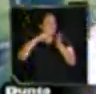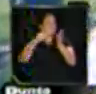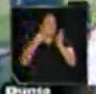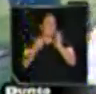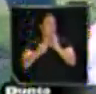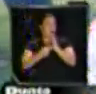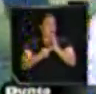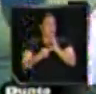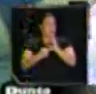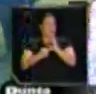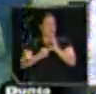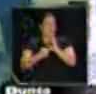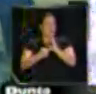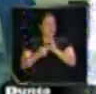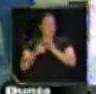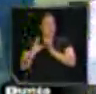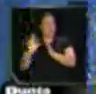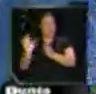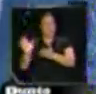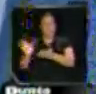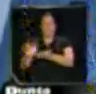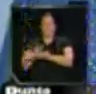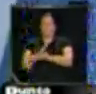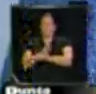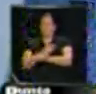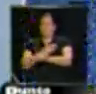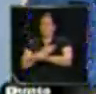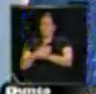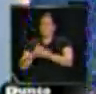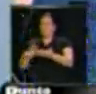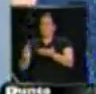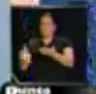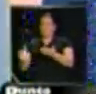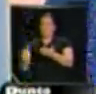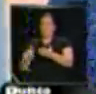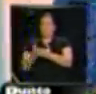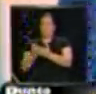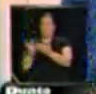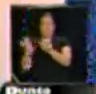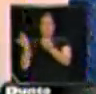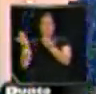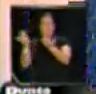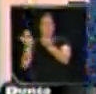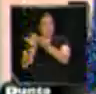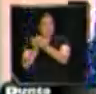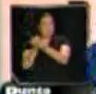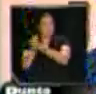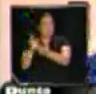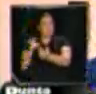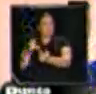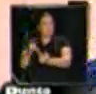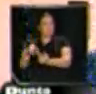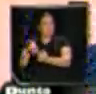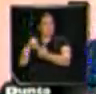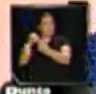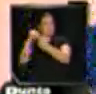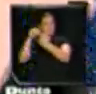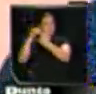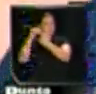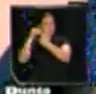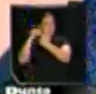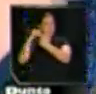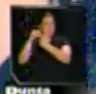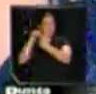una campaña, se ha sumado a una campaña mundial que se llama Déjame Entrar, Quiero Aprender. El gobierno se